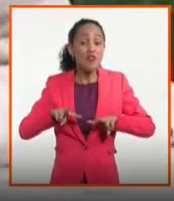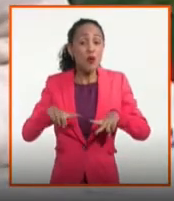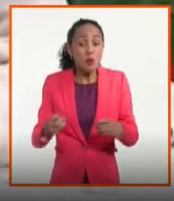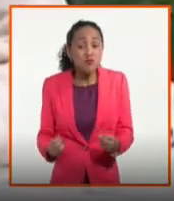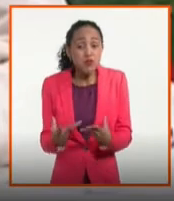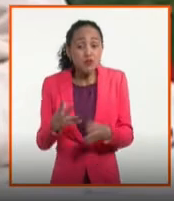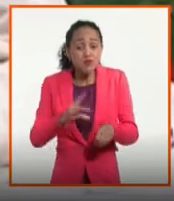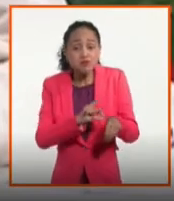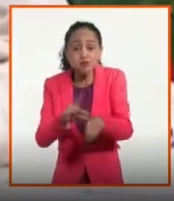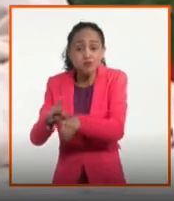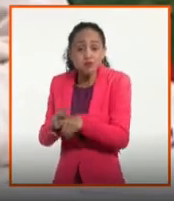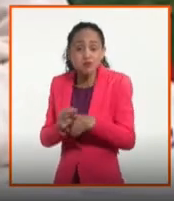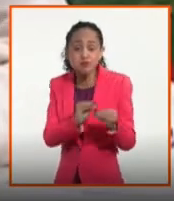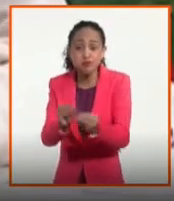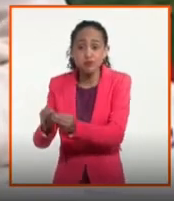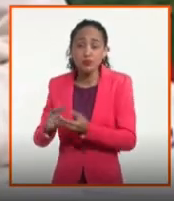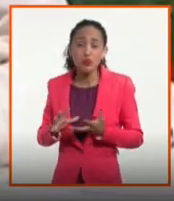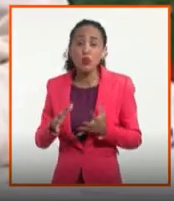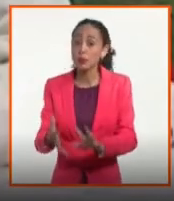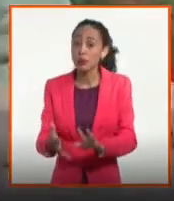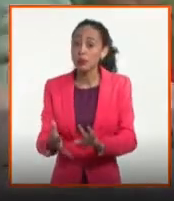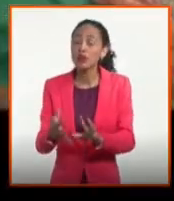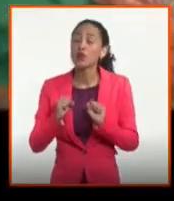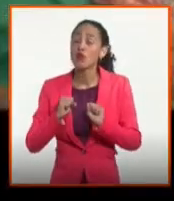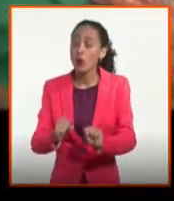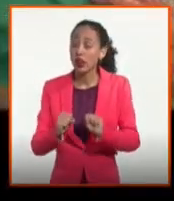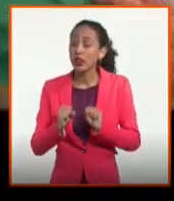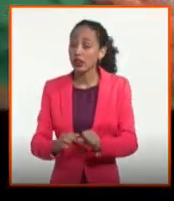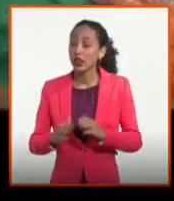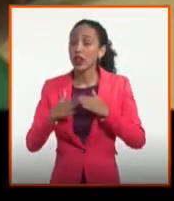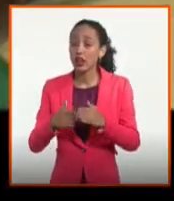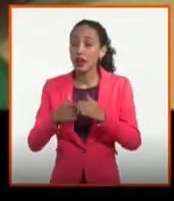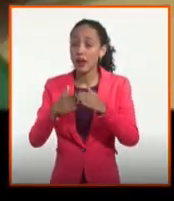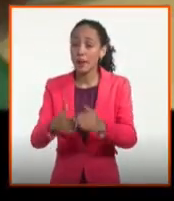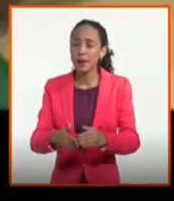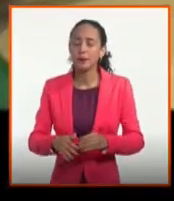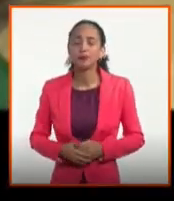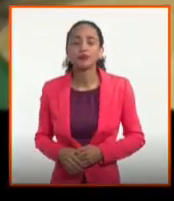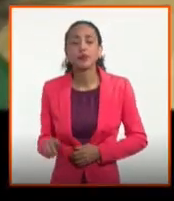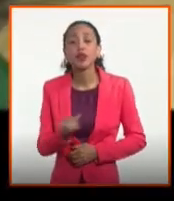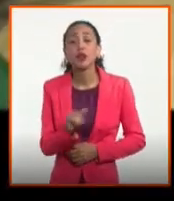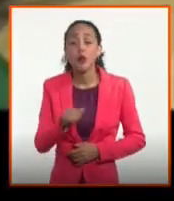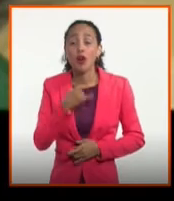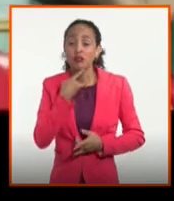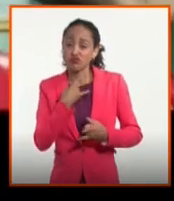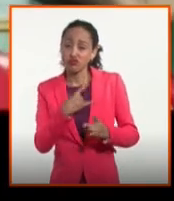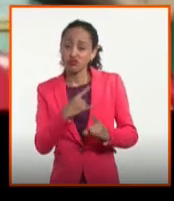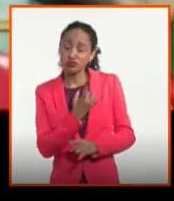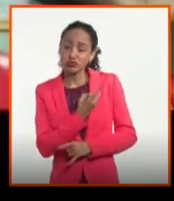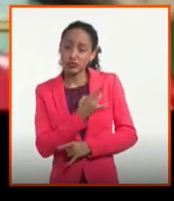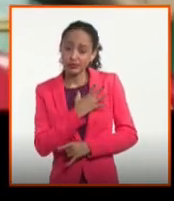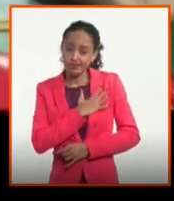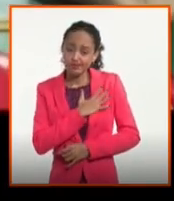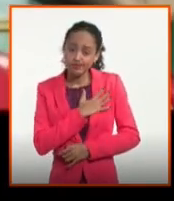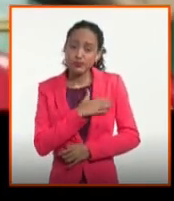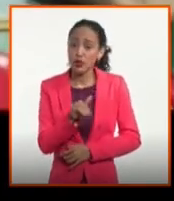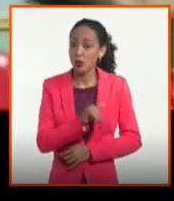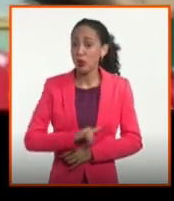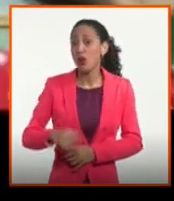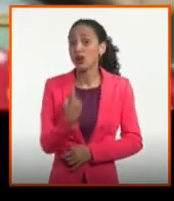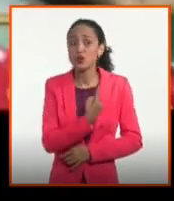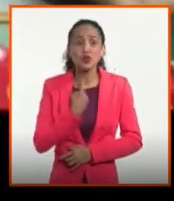muy complicado nos llevó bastante tenso lamentar también que inclusive tuvimos pérdidas humanas que es lo más